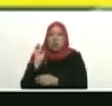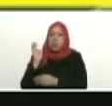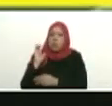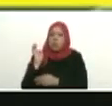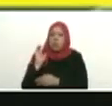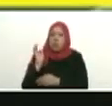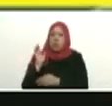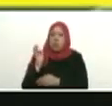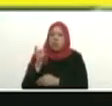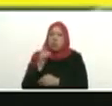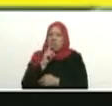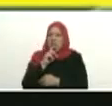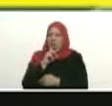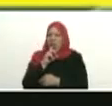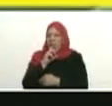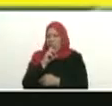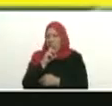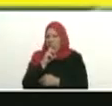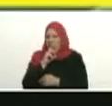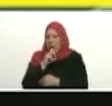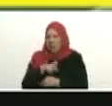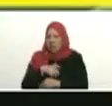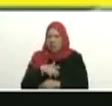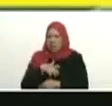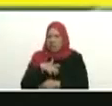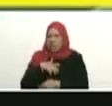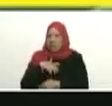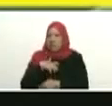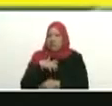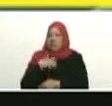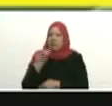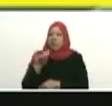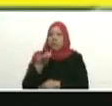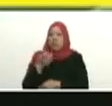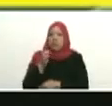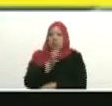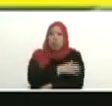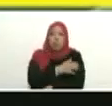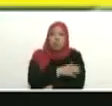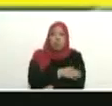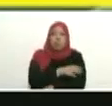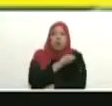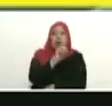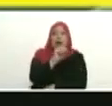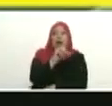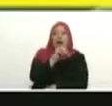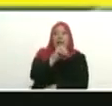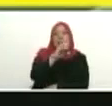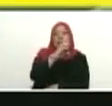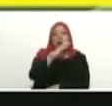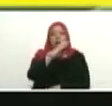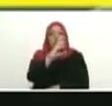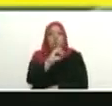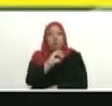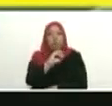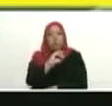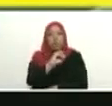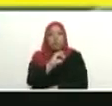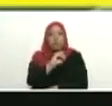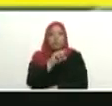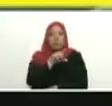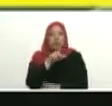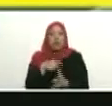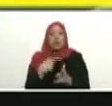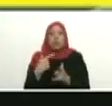Ácido. Adeco tenía que ser. ácido. Y